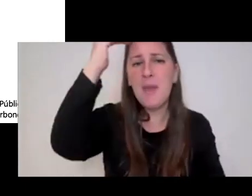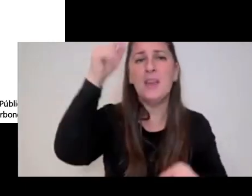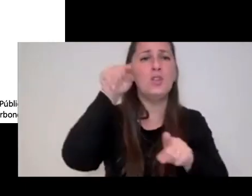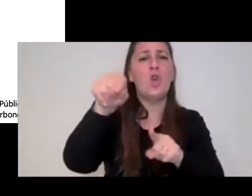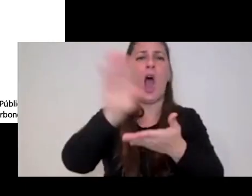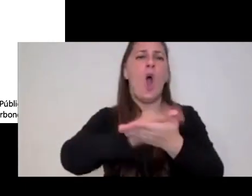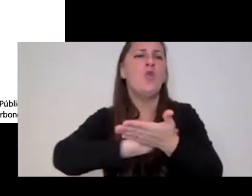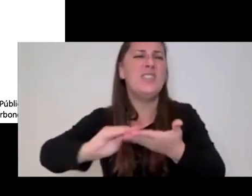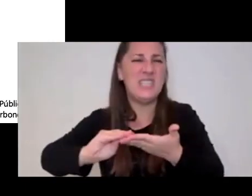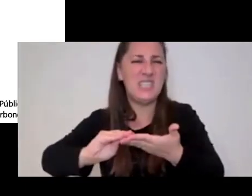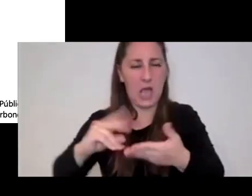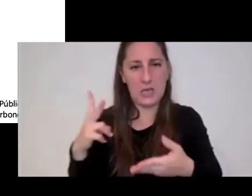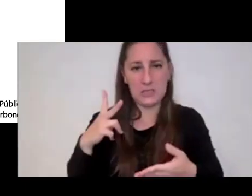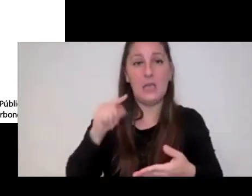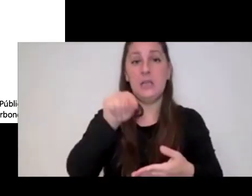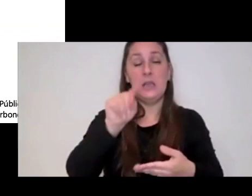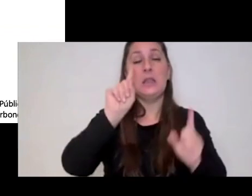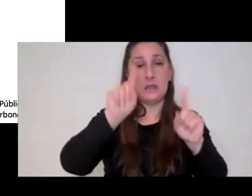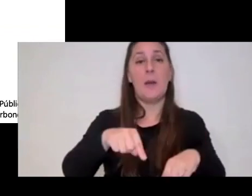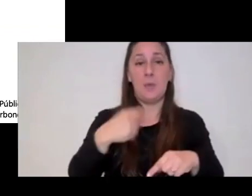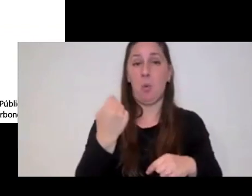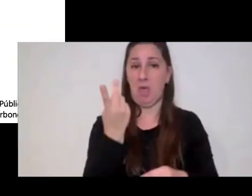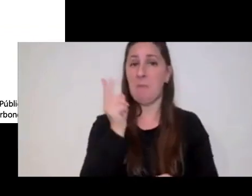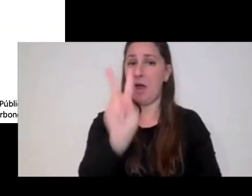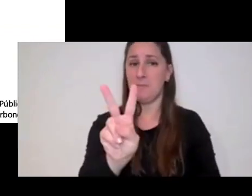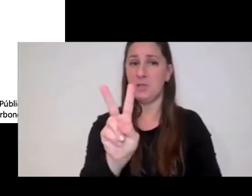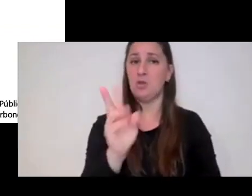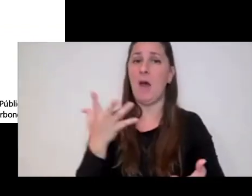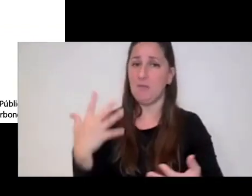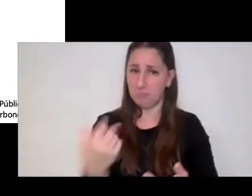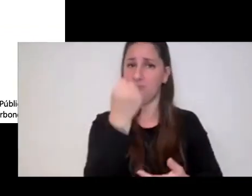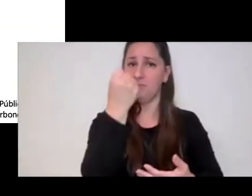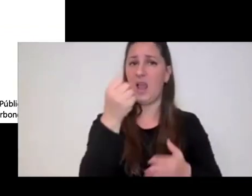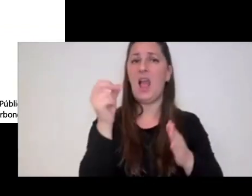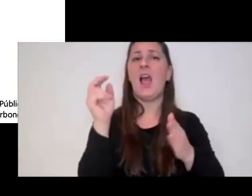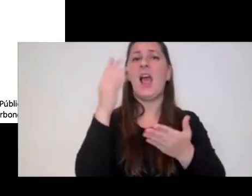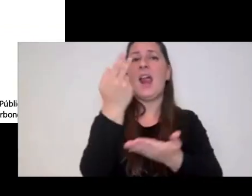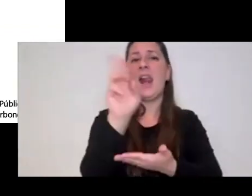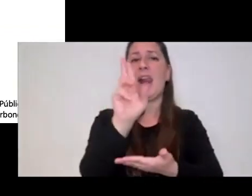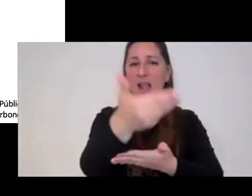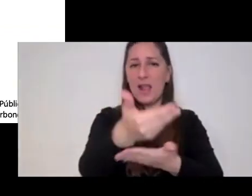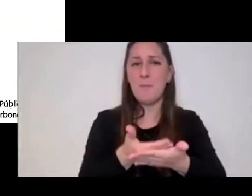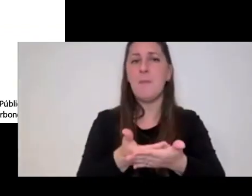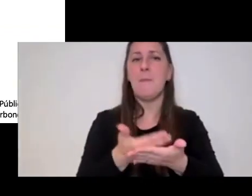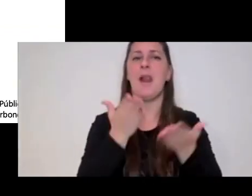también van a poder estar habilitados para acceder a este régimen de beneficios